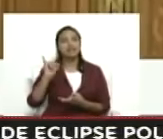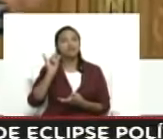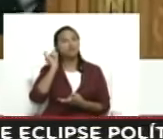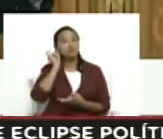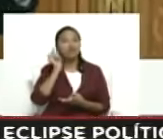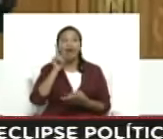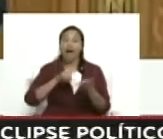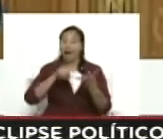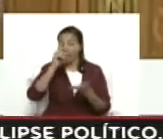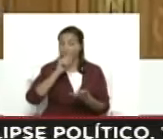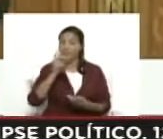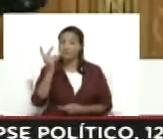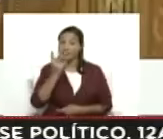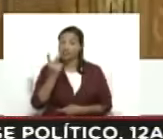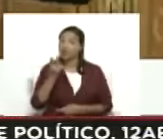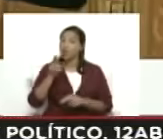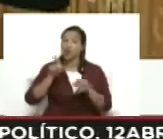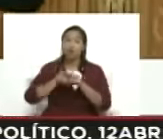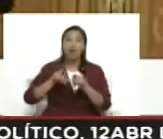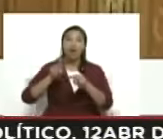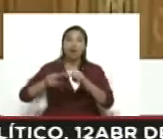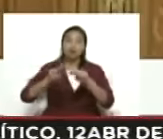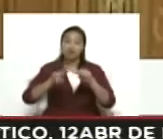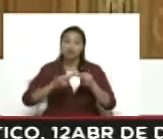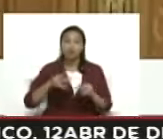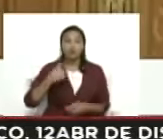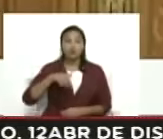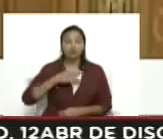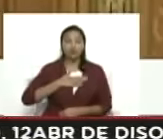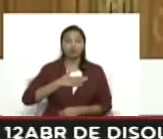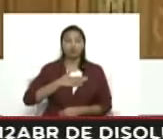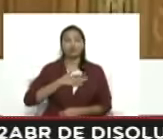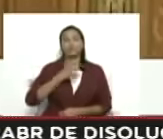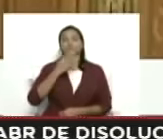22. ¿Y niños? Nosotros nos juramentamos de esa edad.